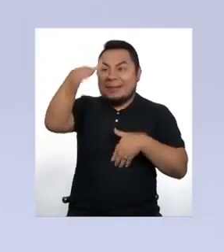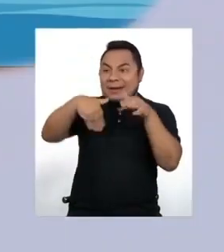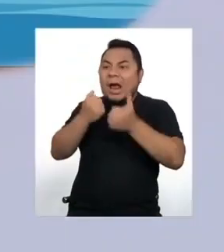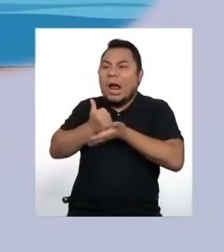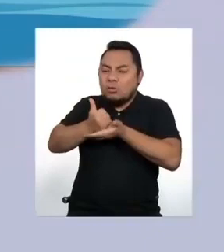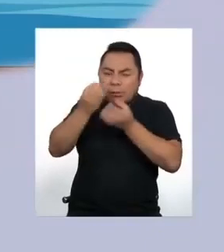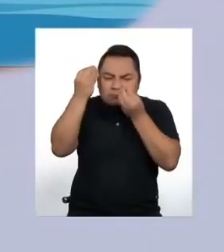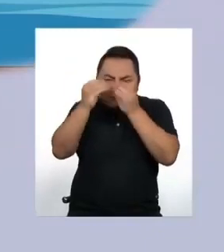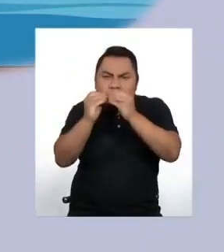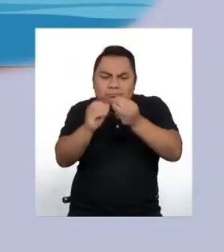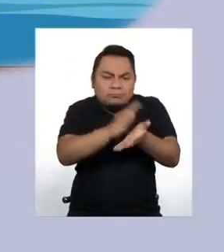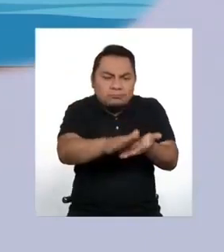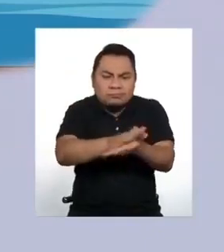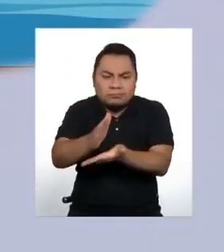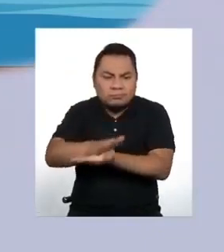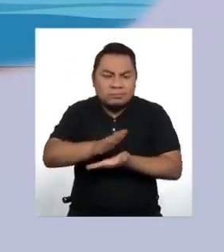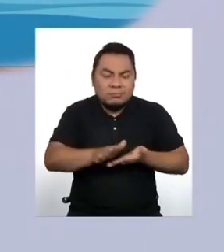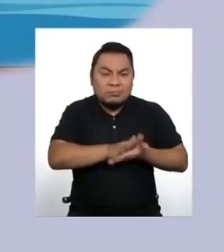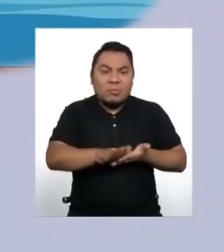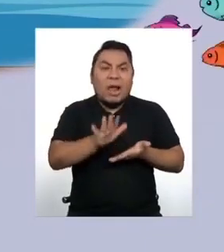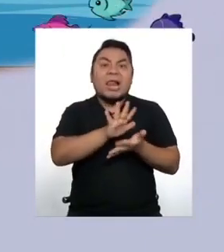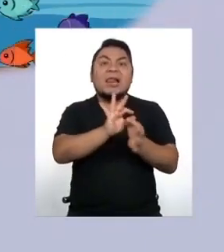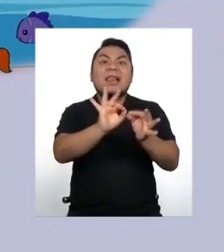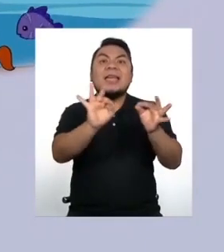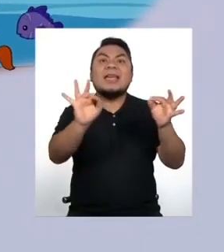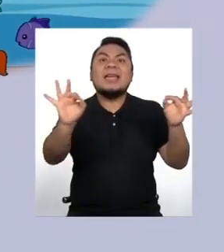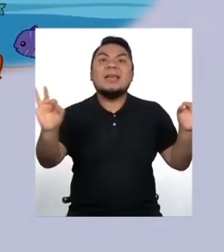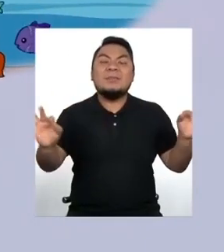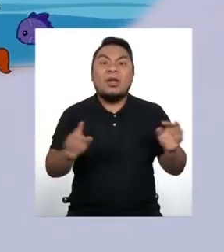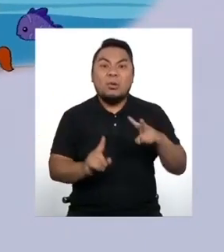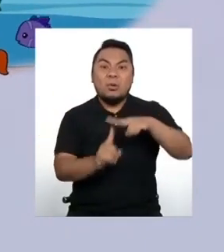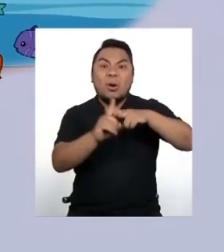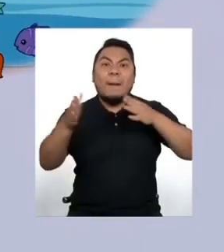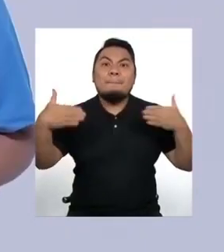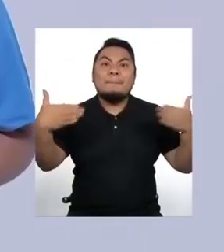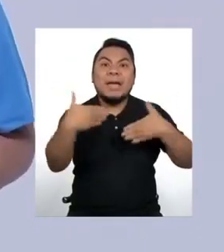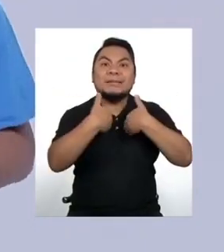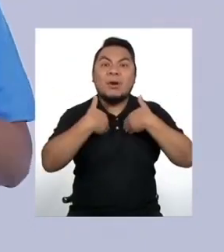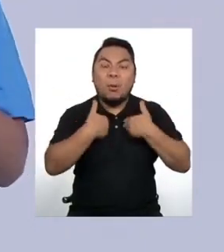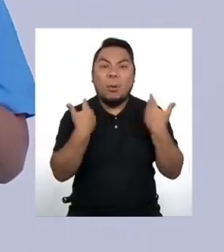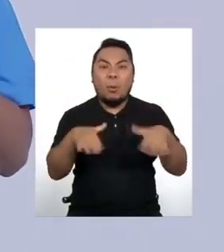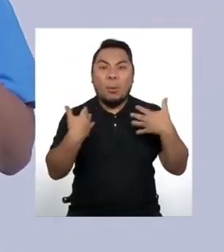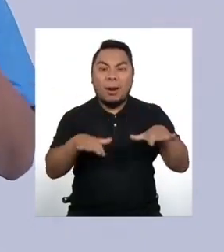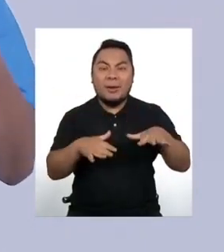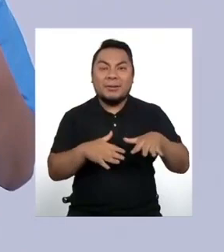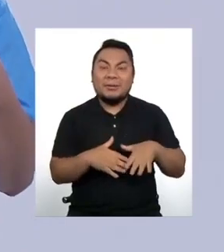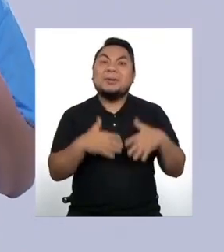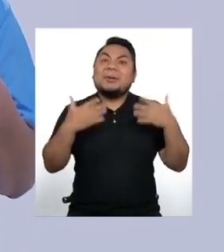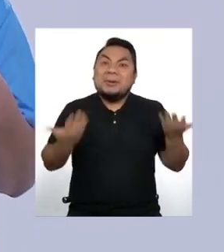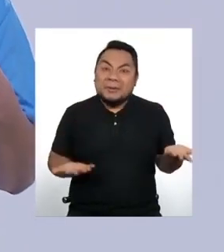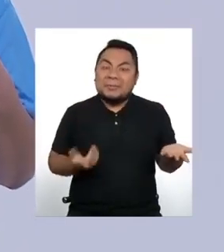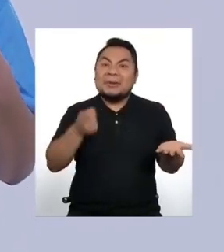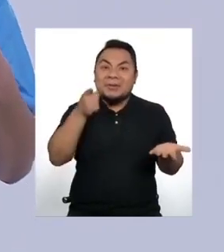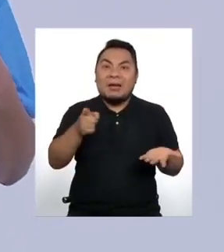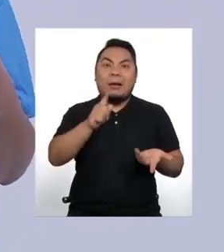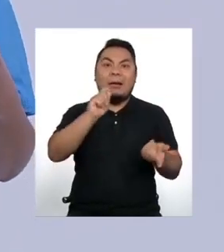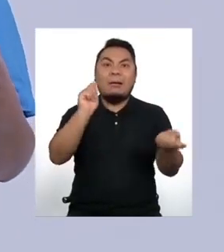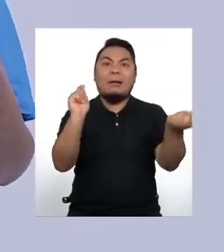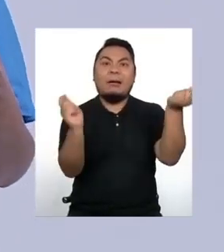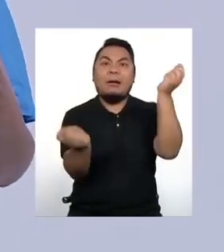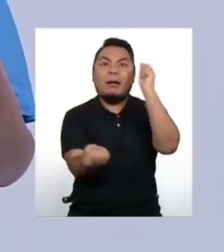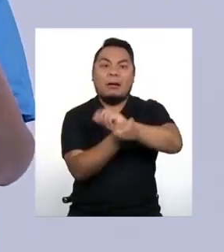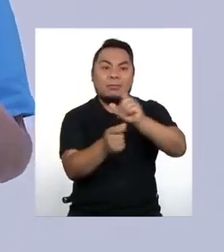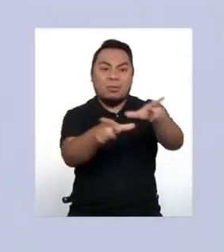salen. Así es, Camote. Y así, todos nos protegemos del COVID y nos mantenemos sanos. ¡Wow!